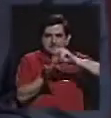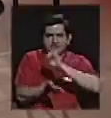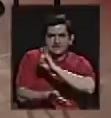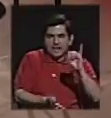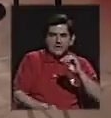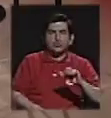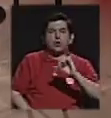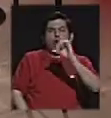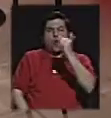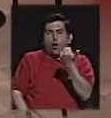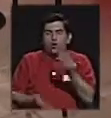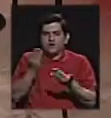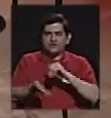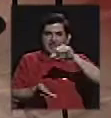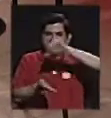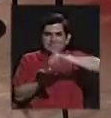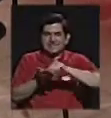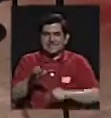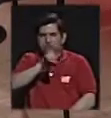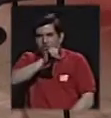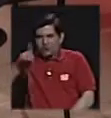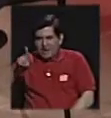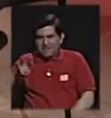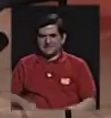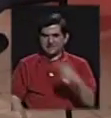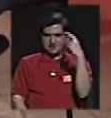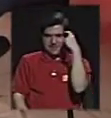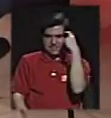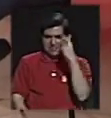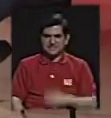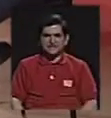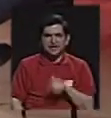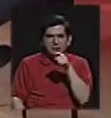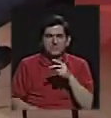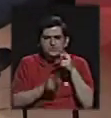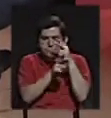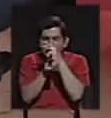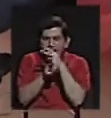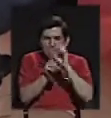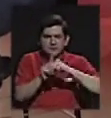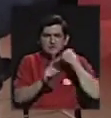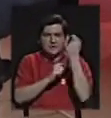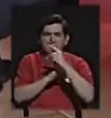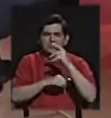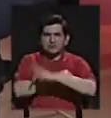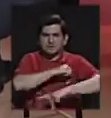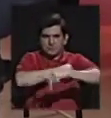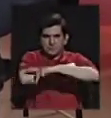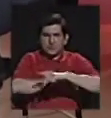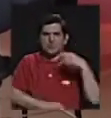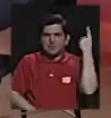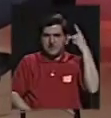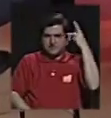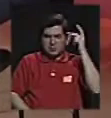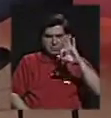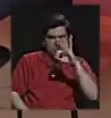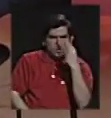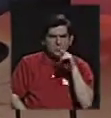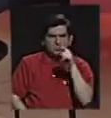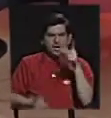y otra en la centro derecha? A partir del monitoreo que ustedes vienen haciendo de la situación política nacional, ¿cómo